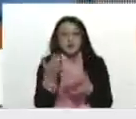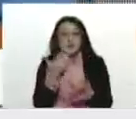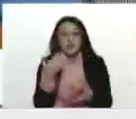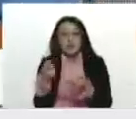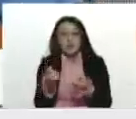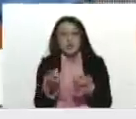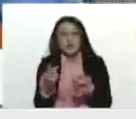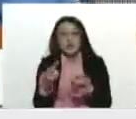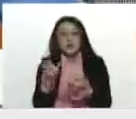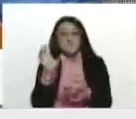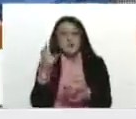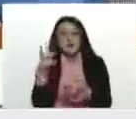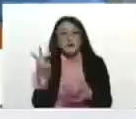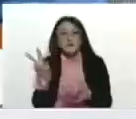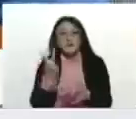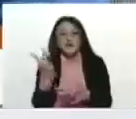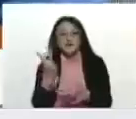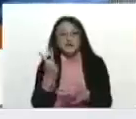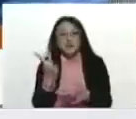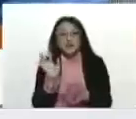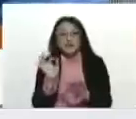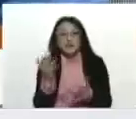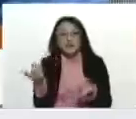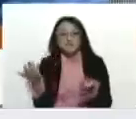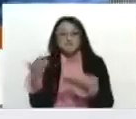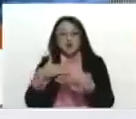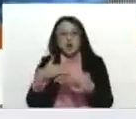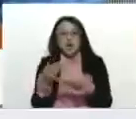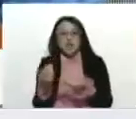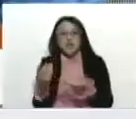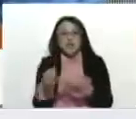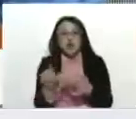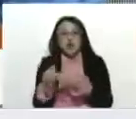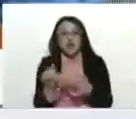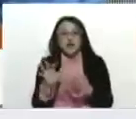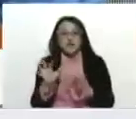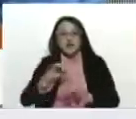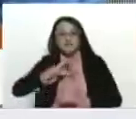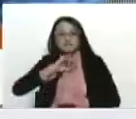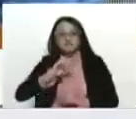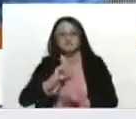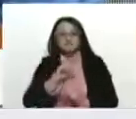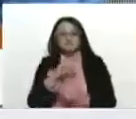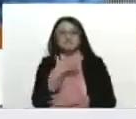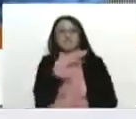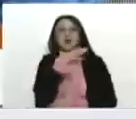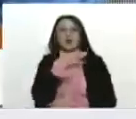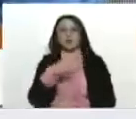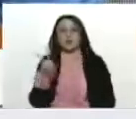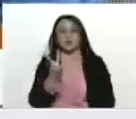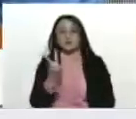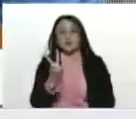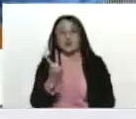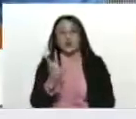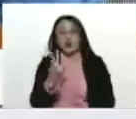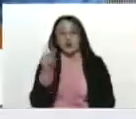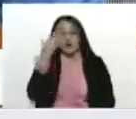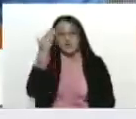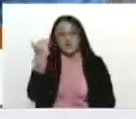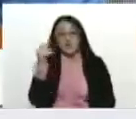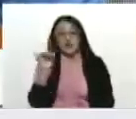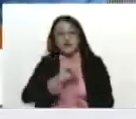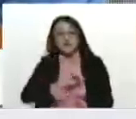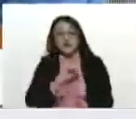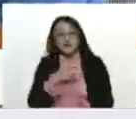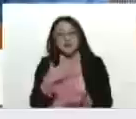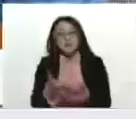estoy seguro que los va a vencer la tentación le cierran la llave de dólares y hacen colapsar a Venezuela no se olvide si alguien de la izquierda está proponiendo